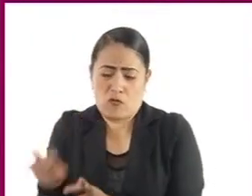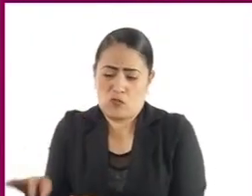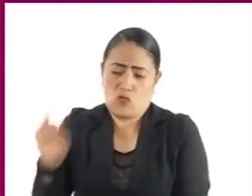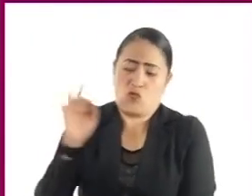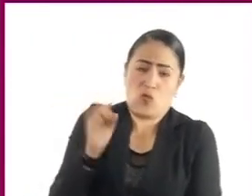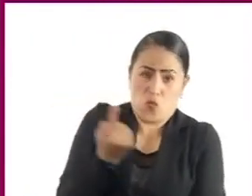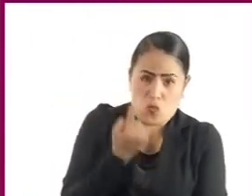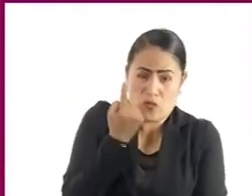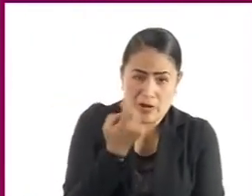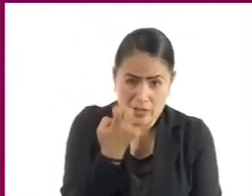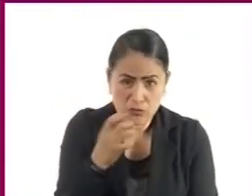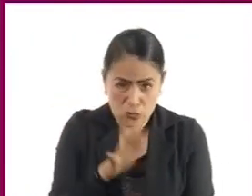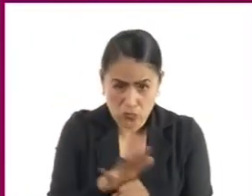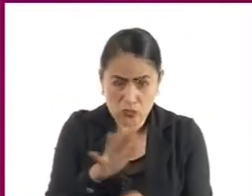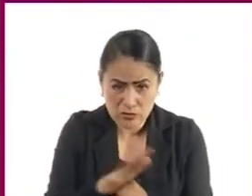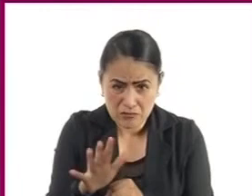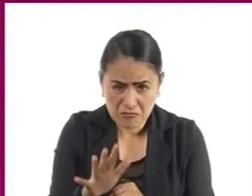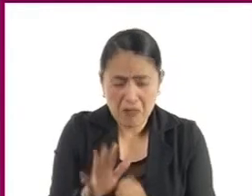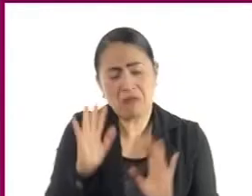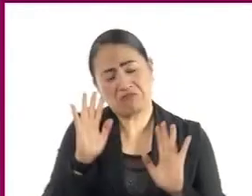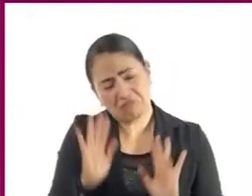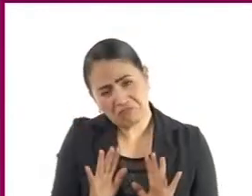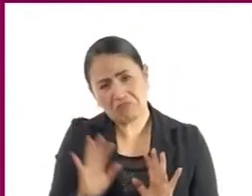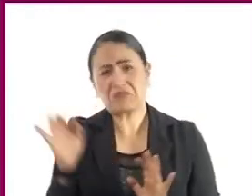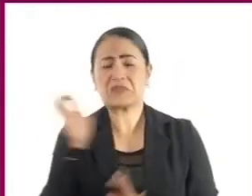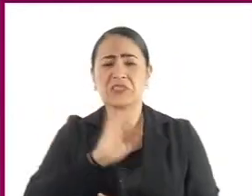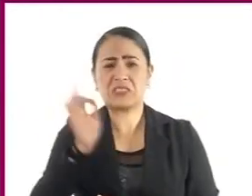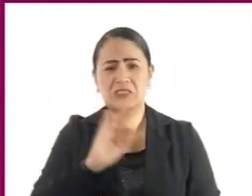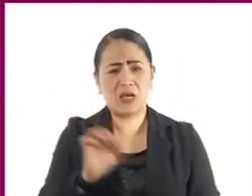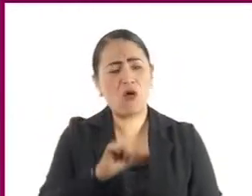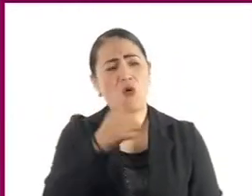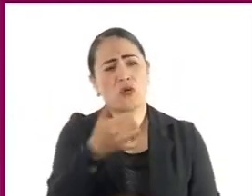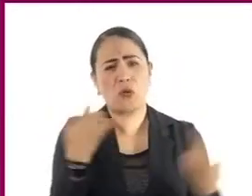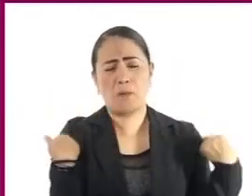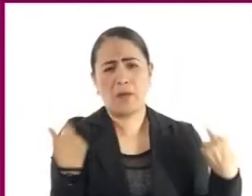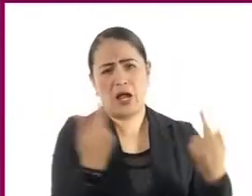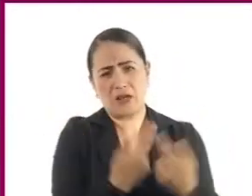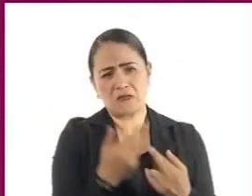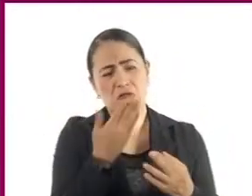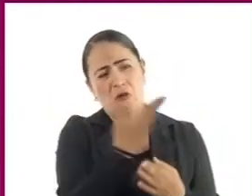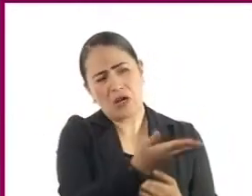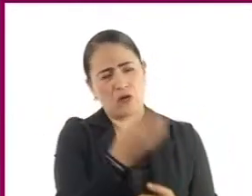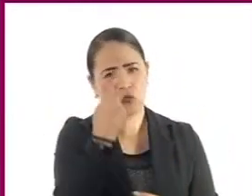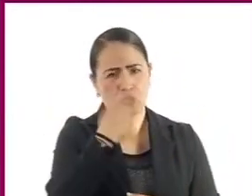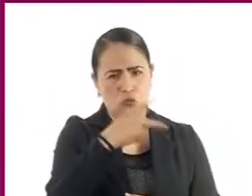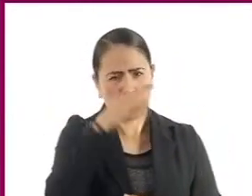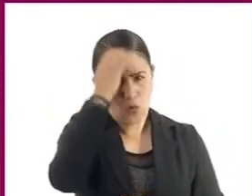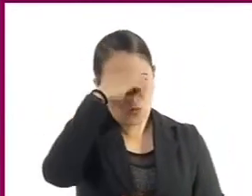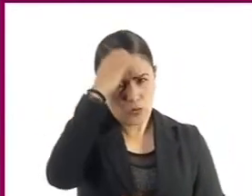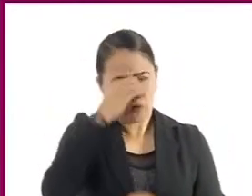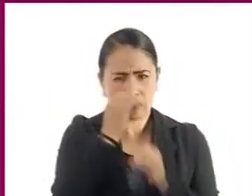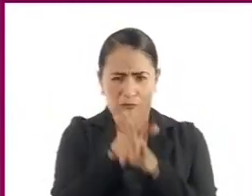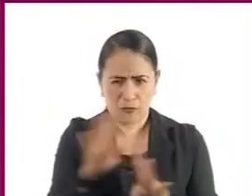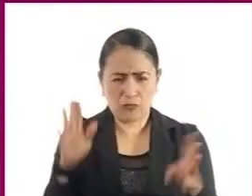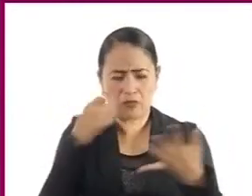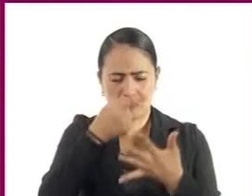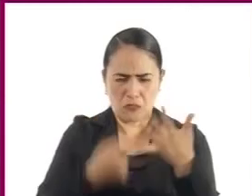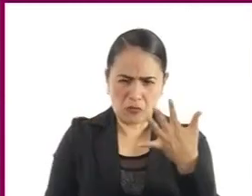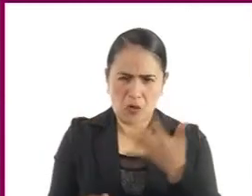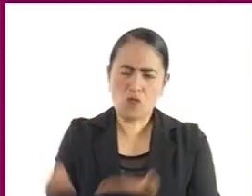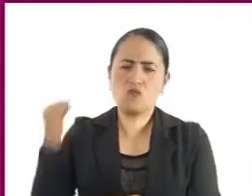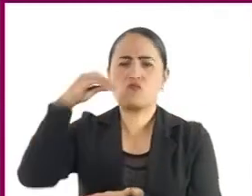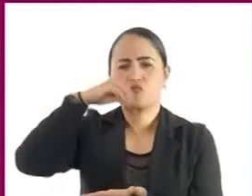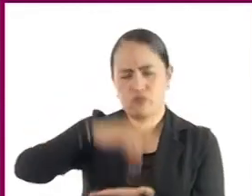Pues pueden realizar un trabajo colaborativo y con apoyo de sus docentes, pues sus opiniones e información favorecerán